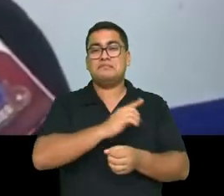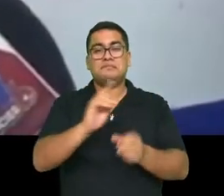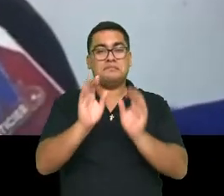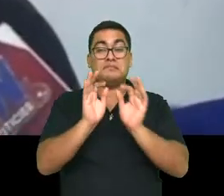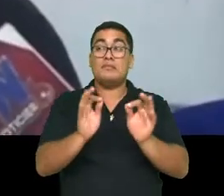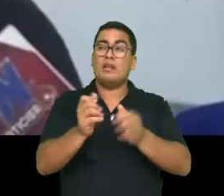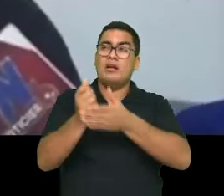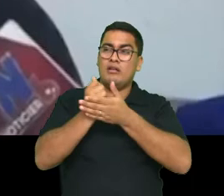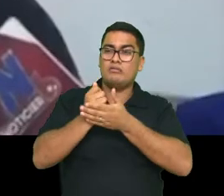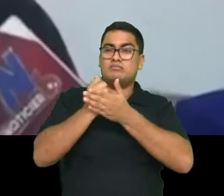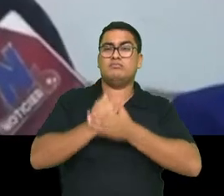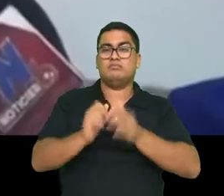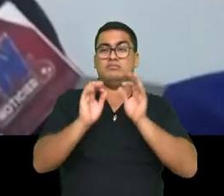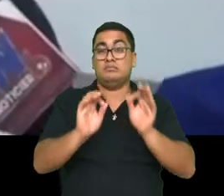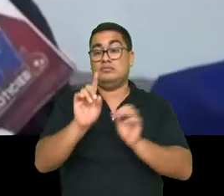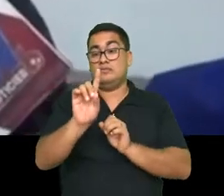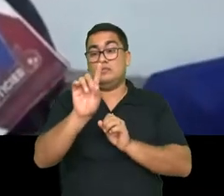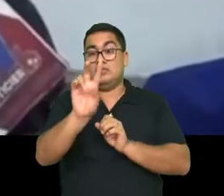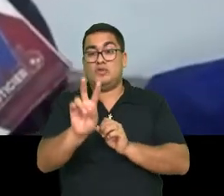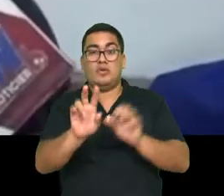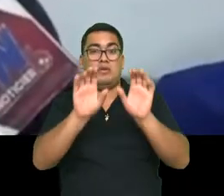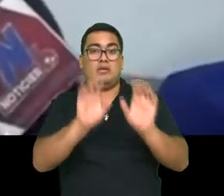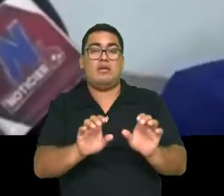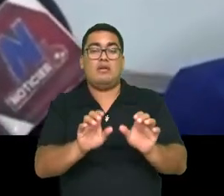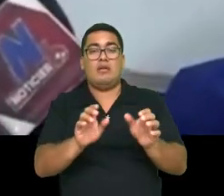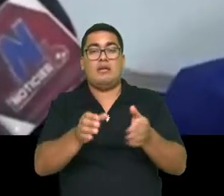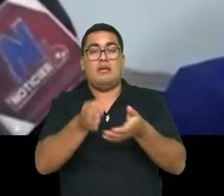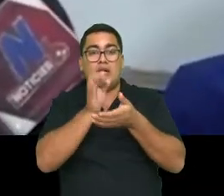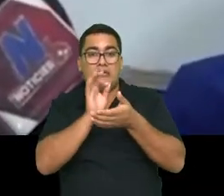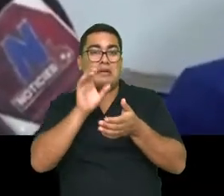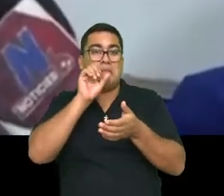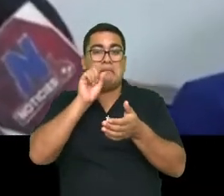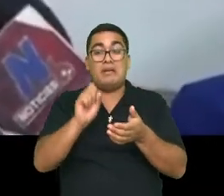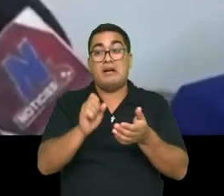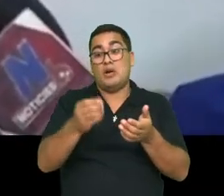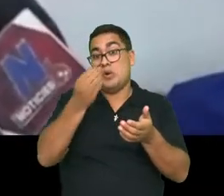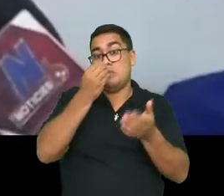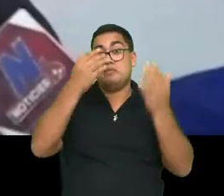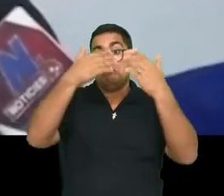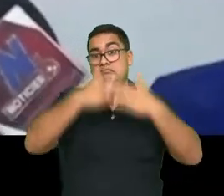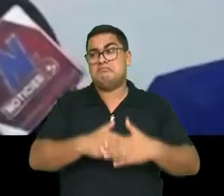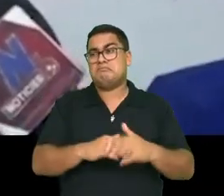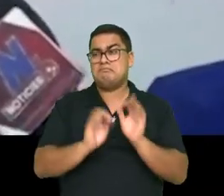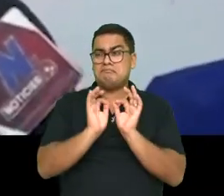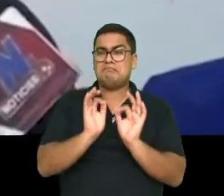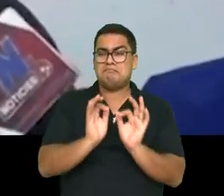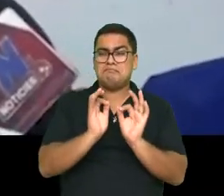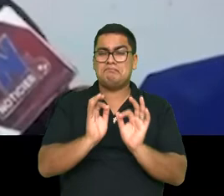ayudado, pues al mediodía cafecito con pan porque los da frío, ahorita la cena y todo, para que bien, gracias a Dios lo han